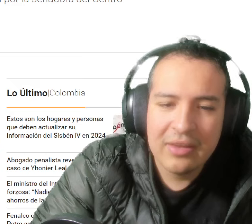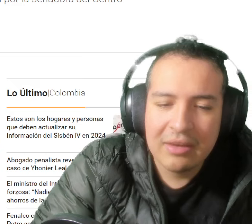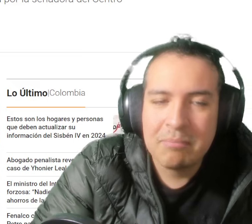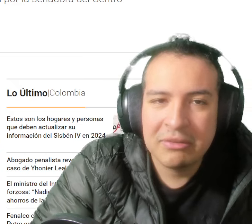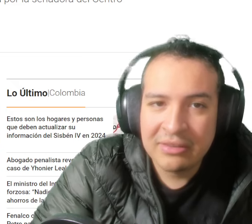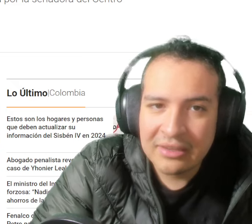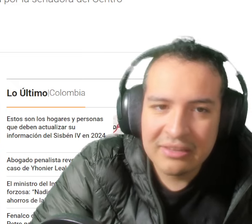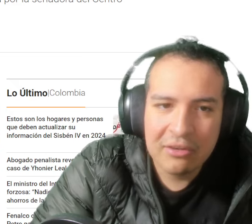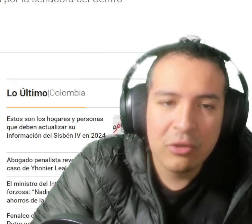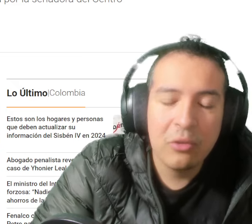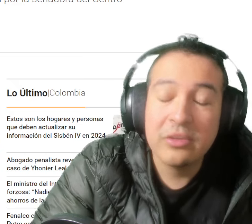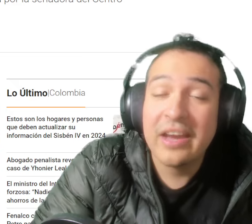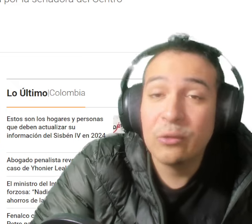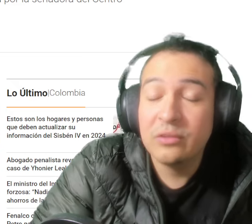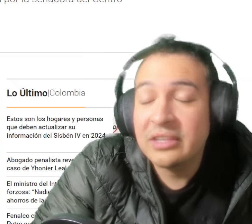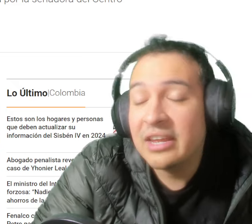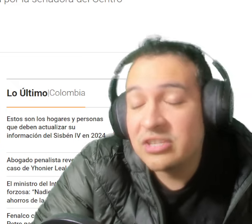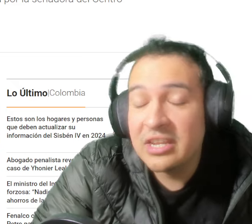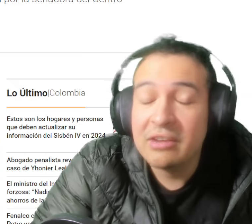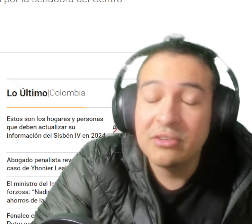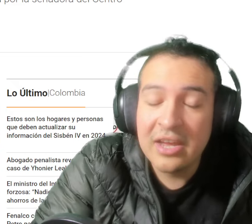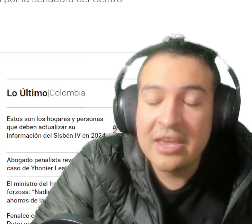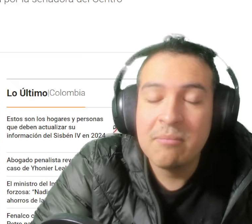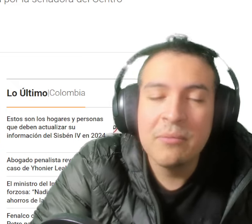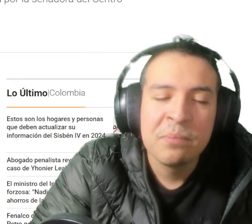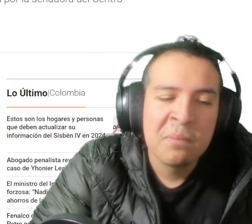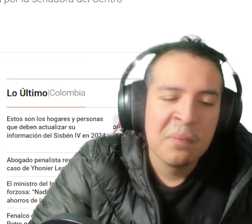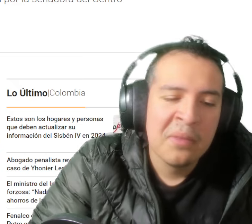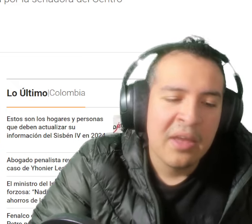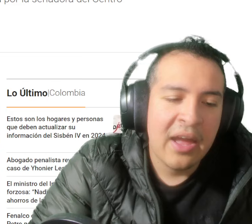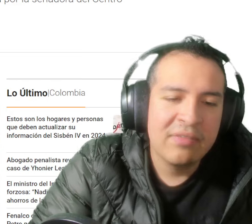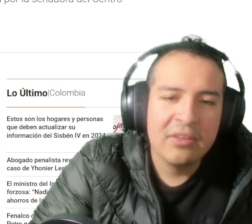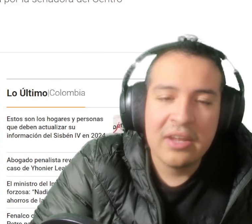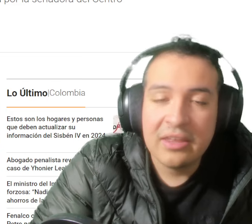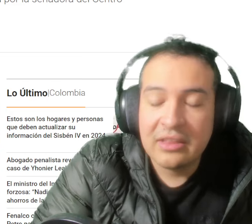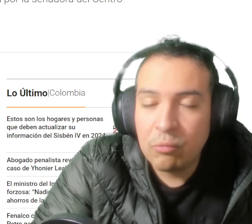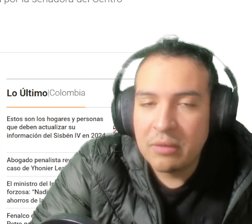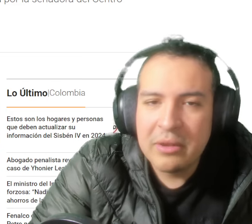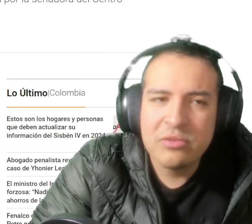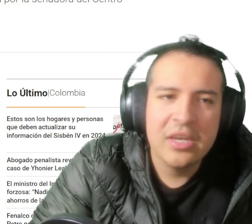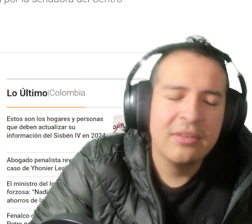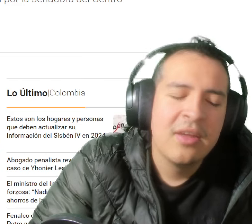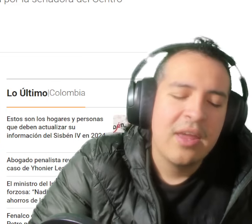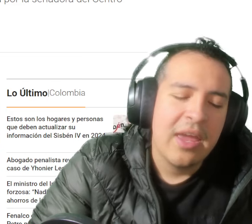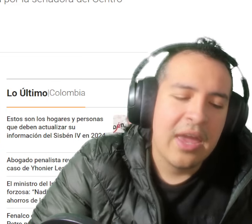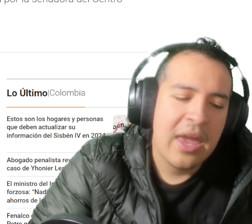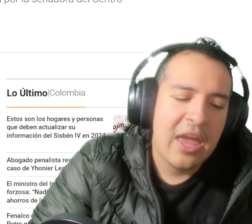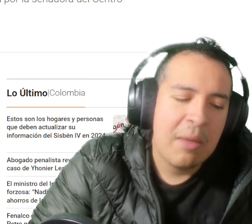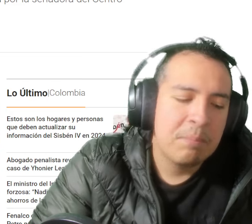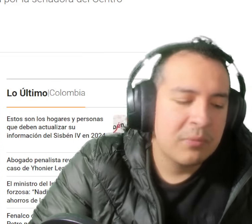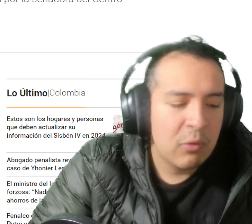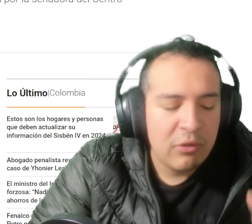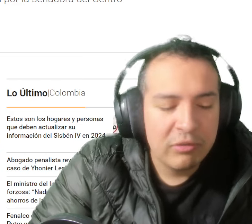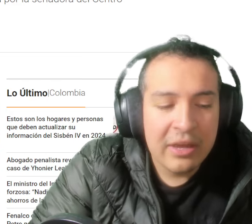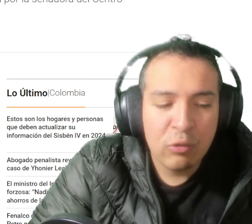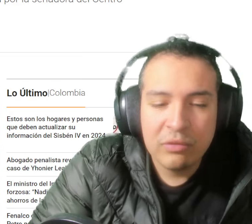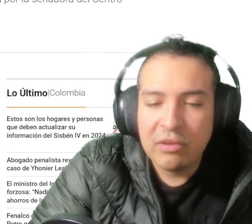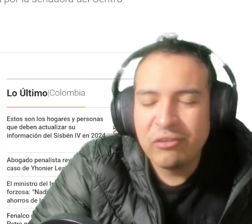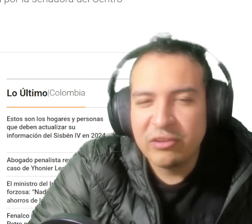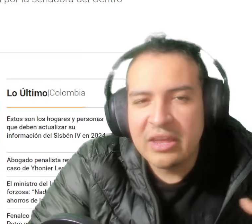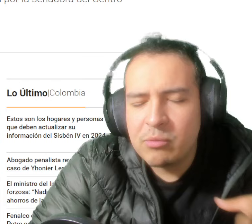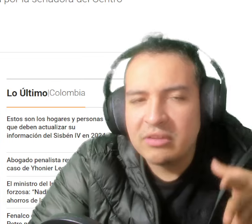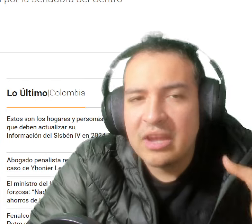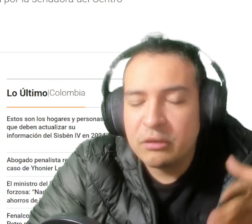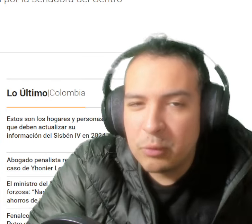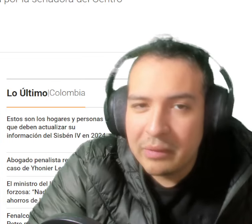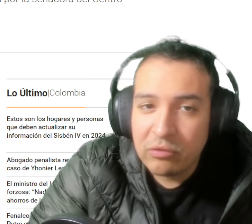ayende que empezó a estatizar todo y a Conducir a Chile al socialismo antes de la dictadura de pinochet eh cuando lo están conduciendo